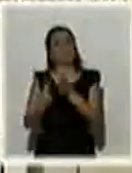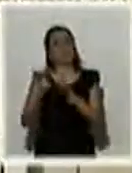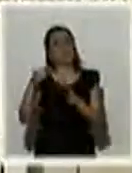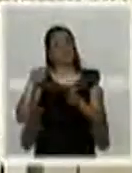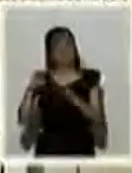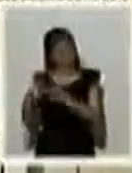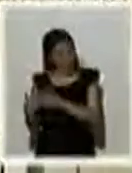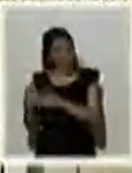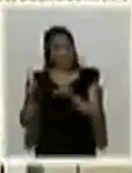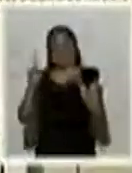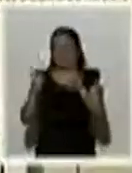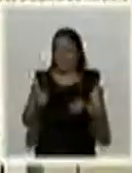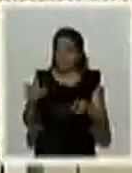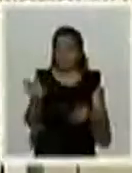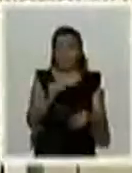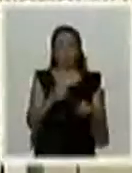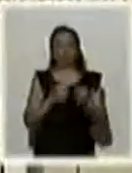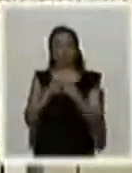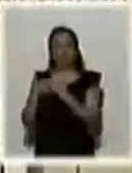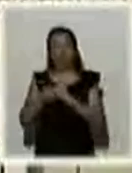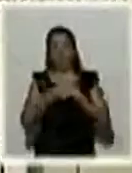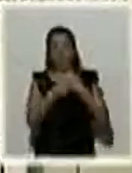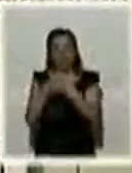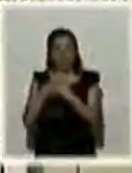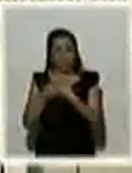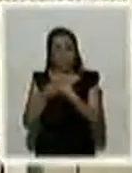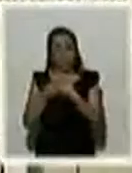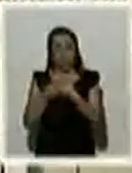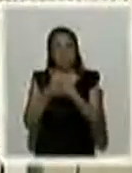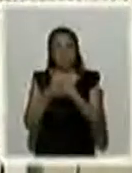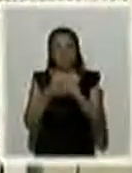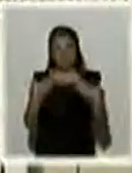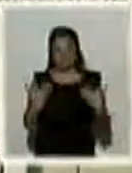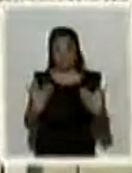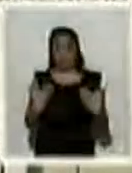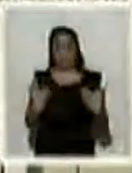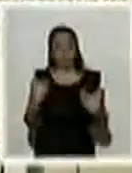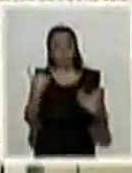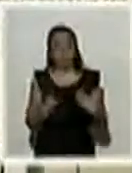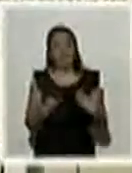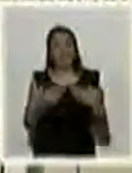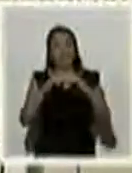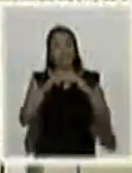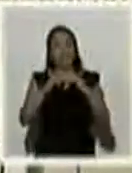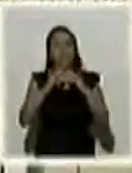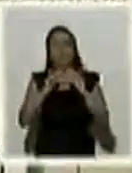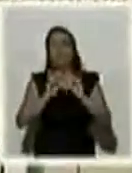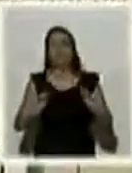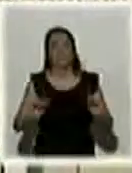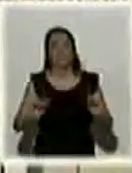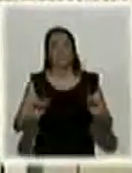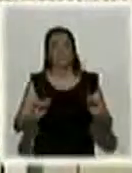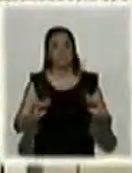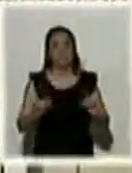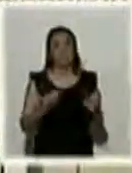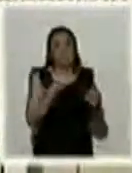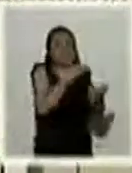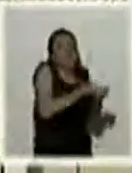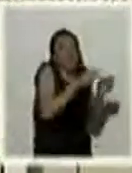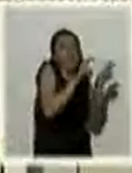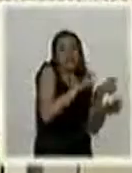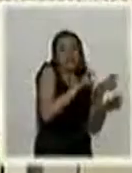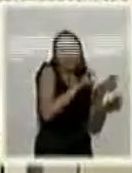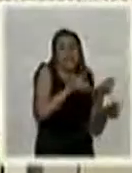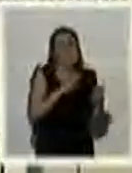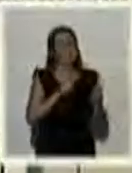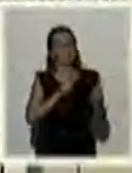poder acceder a una vivienda básica y que esa inversión que se va en el alquiler pueda ir capitalizando a aquel trabajador